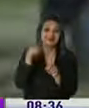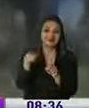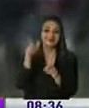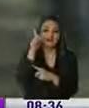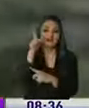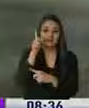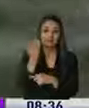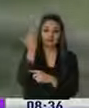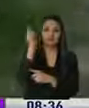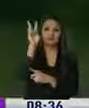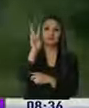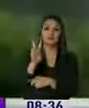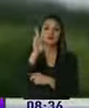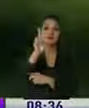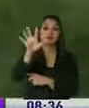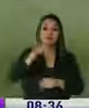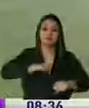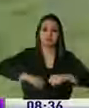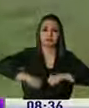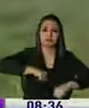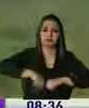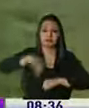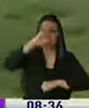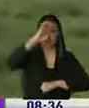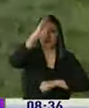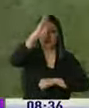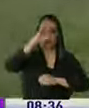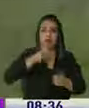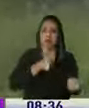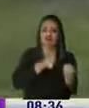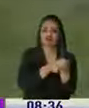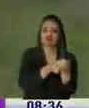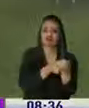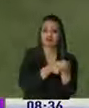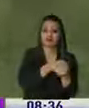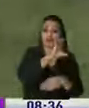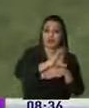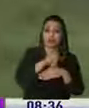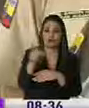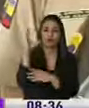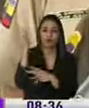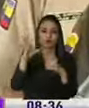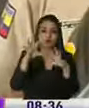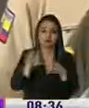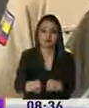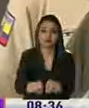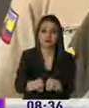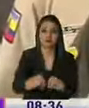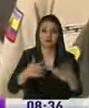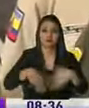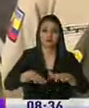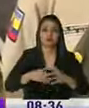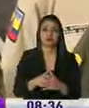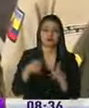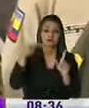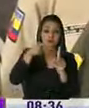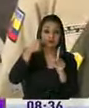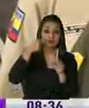pasado viernes 25 de mayo tras un operativo en conjunto entre fuerzas del orden de Colombia y Ecuador. Este delincuente, alias